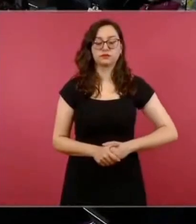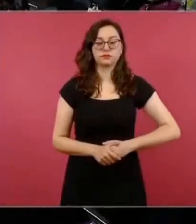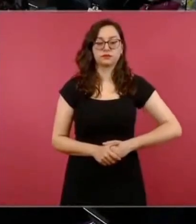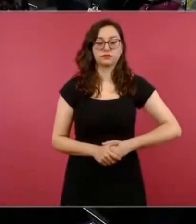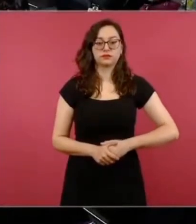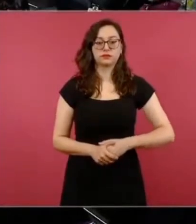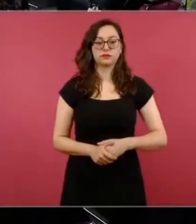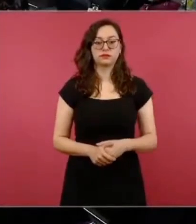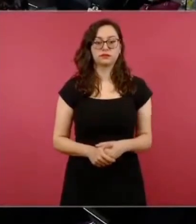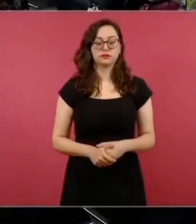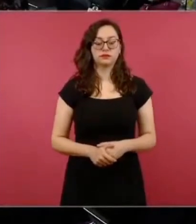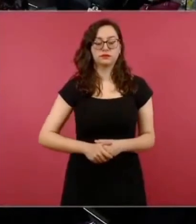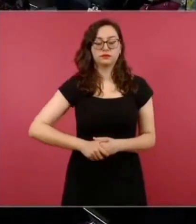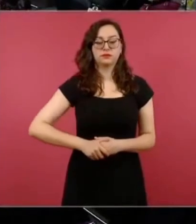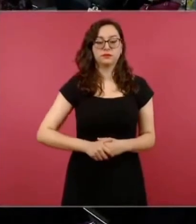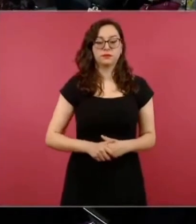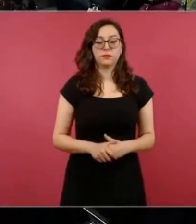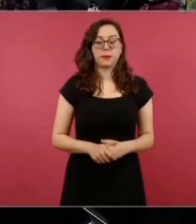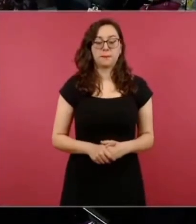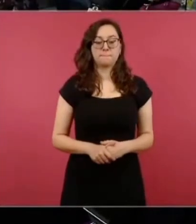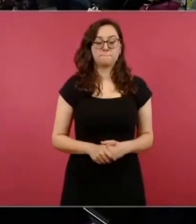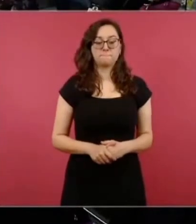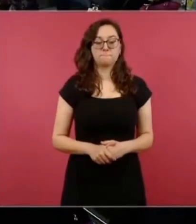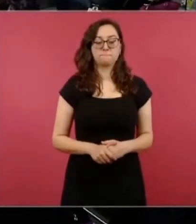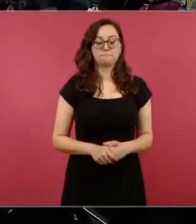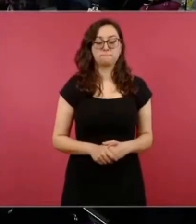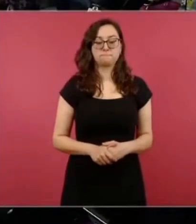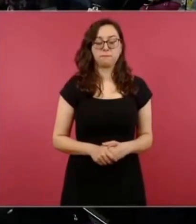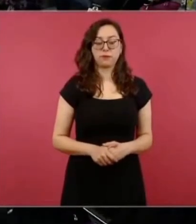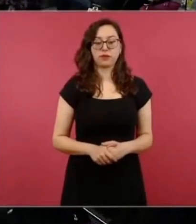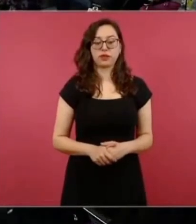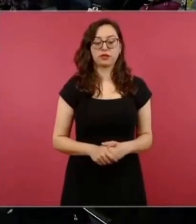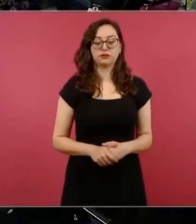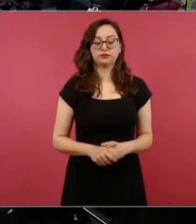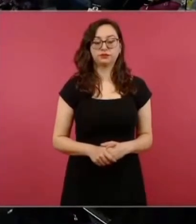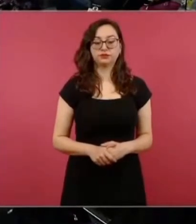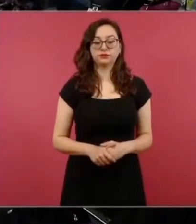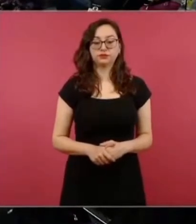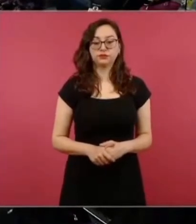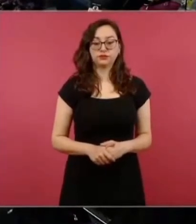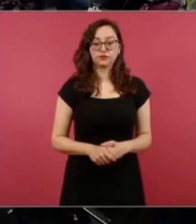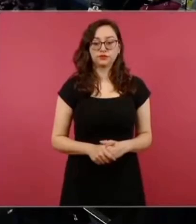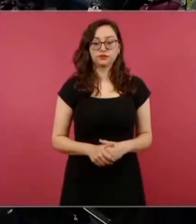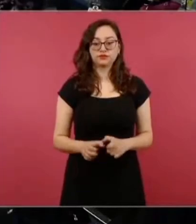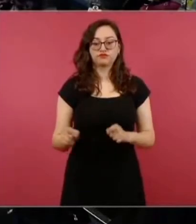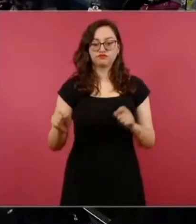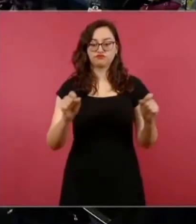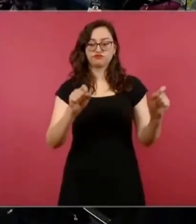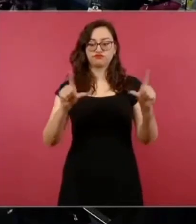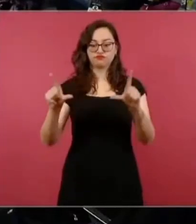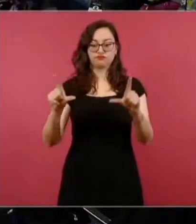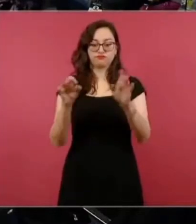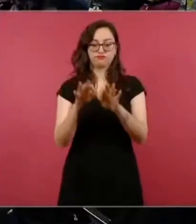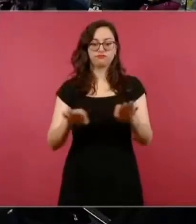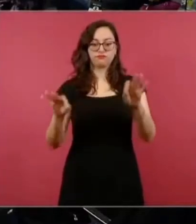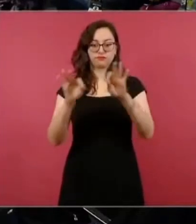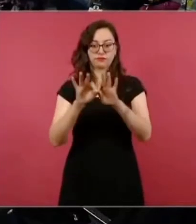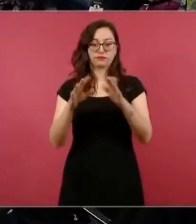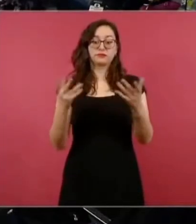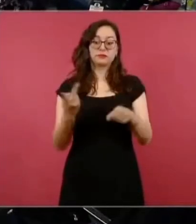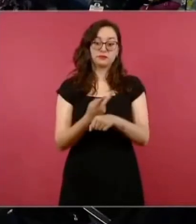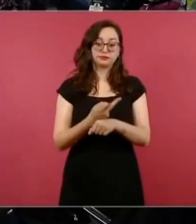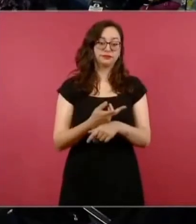Ahí está. Miren, esta lámina también es, porque hay mucha crítica, ¿no?, en términos de la